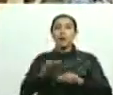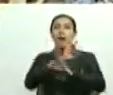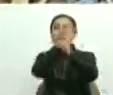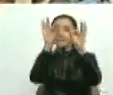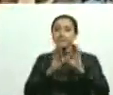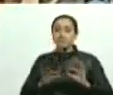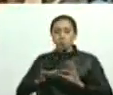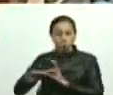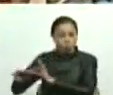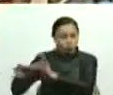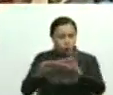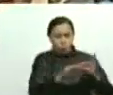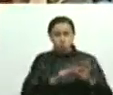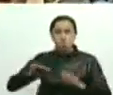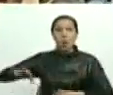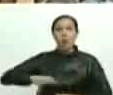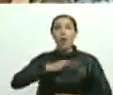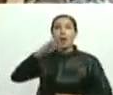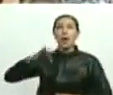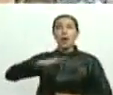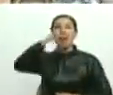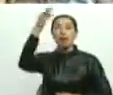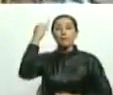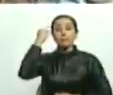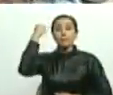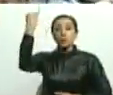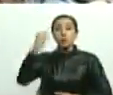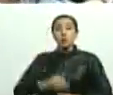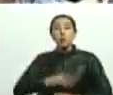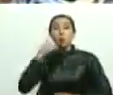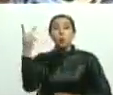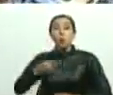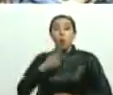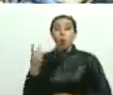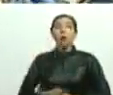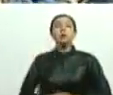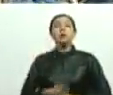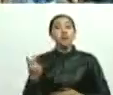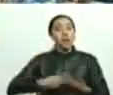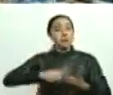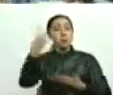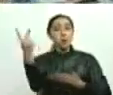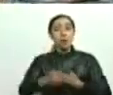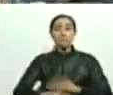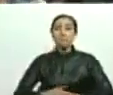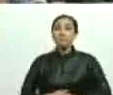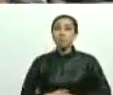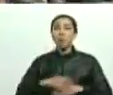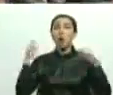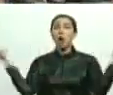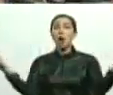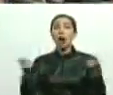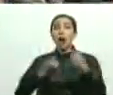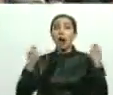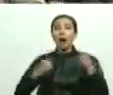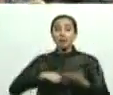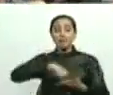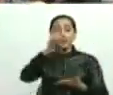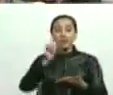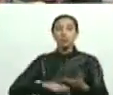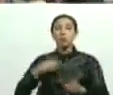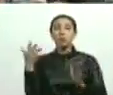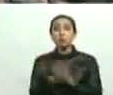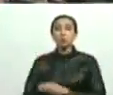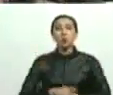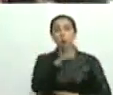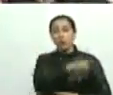unión espiritual, ideológica, política y programática. Una campaña afirmada en los valores del